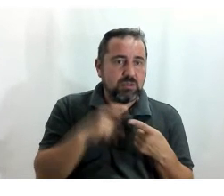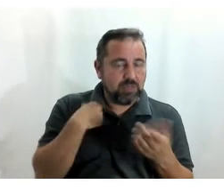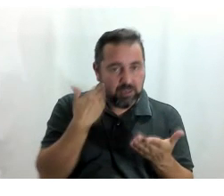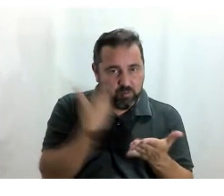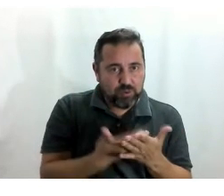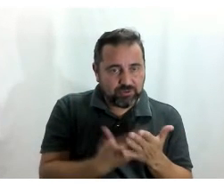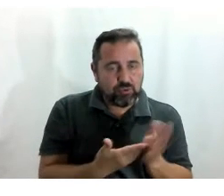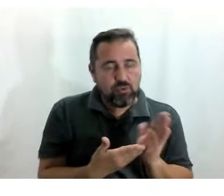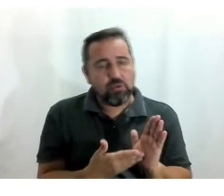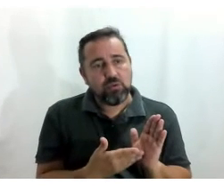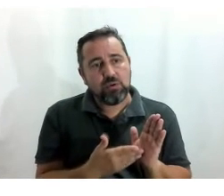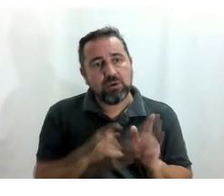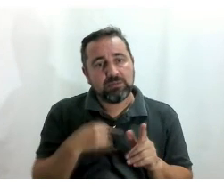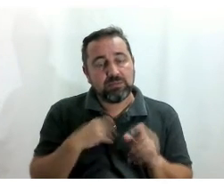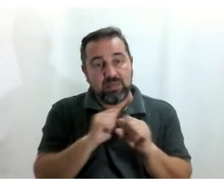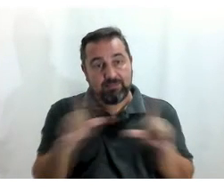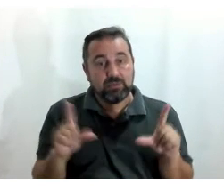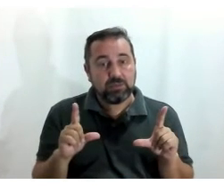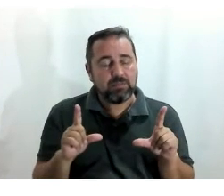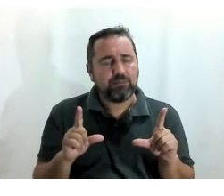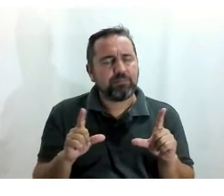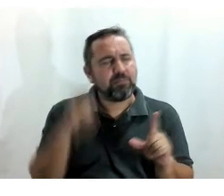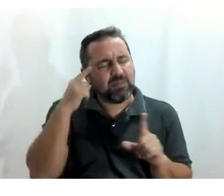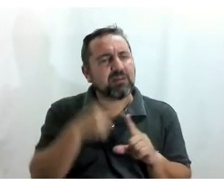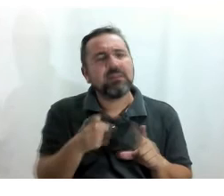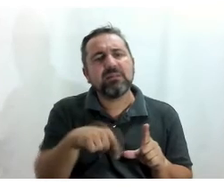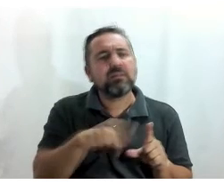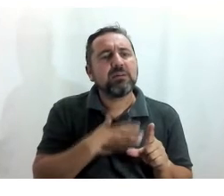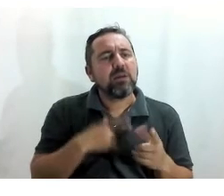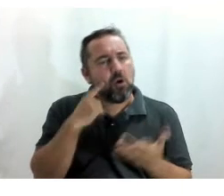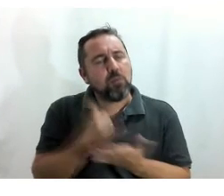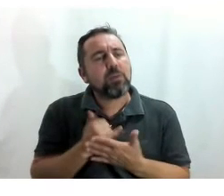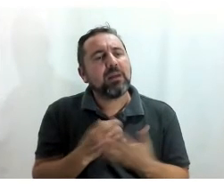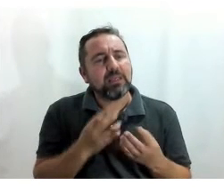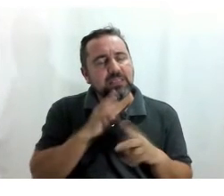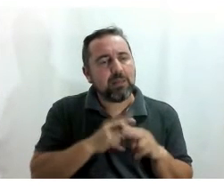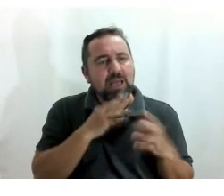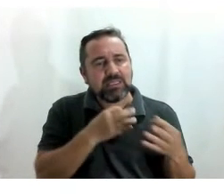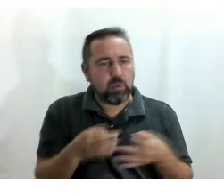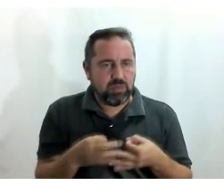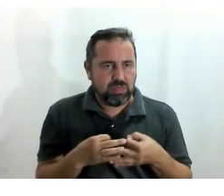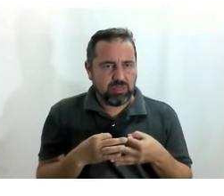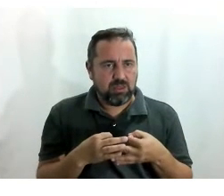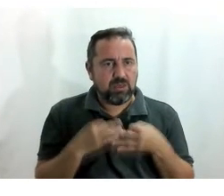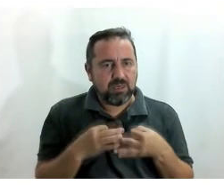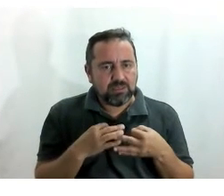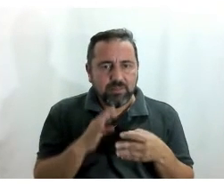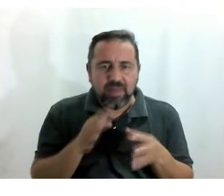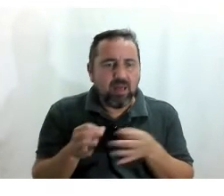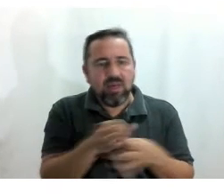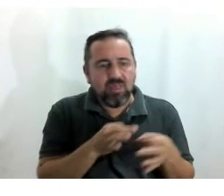muestro en esta diapositiva. Lo que tratan de comprobar es la seguridad de la infusión de